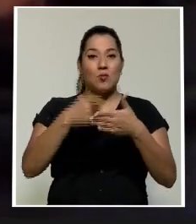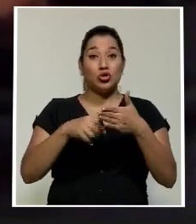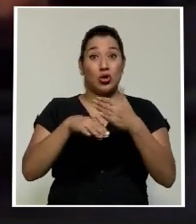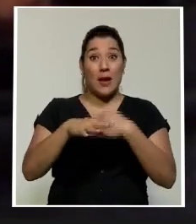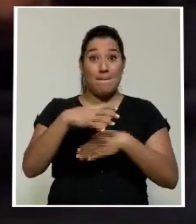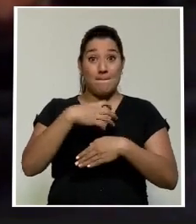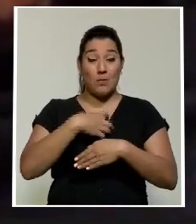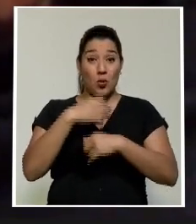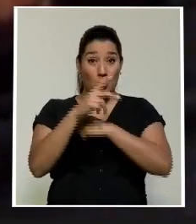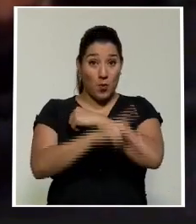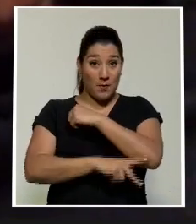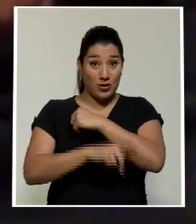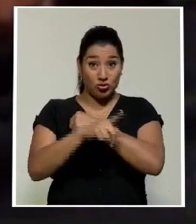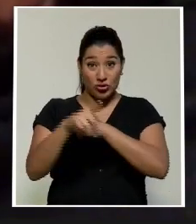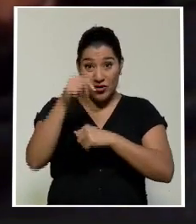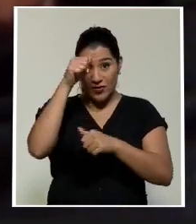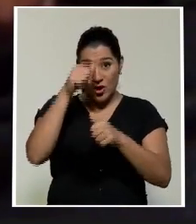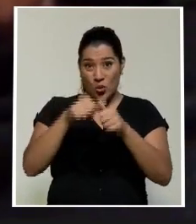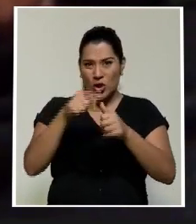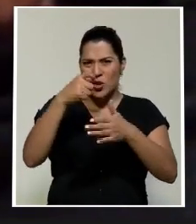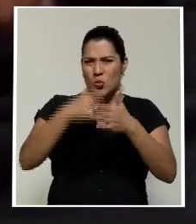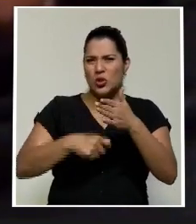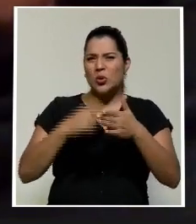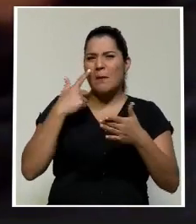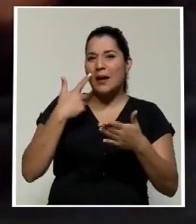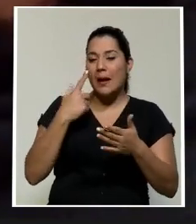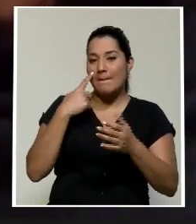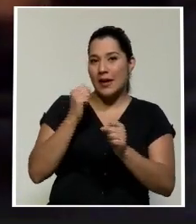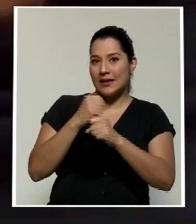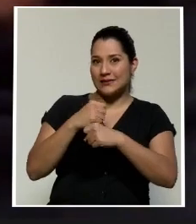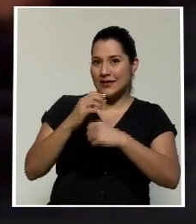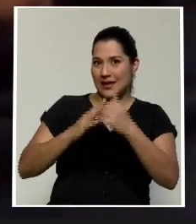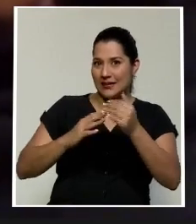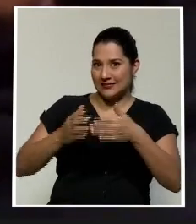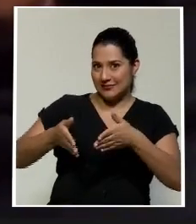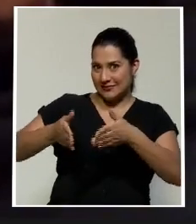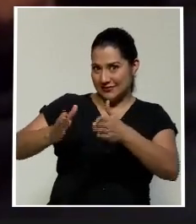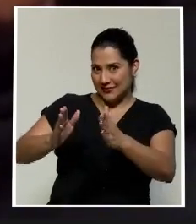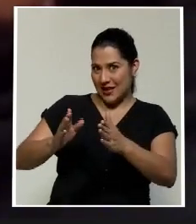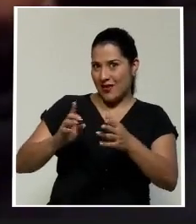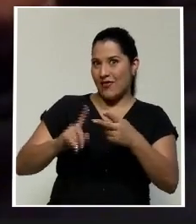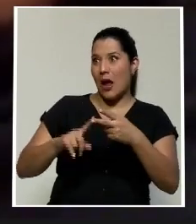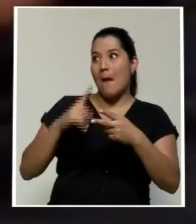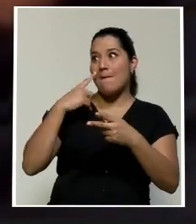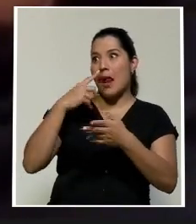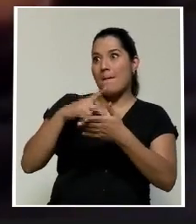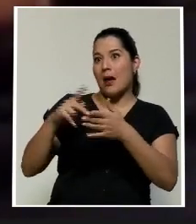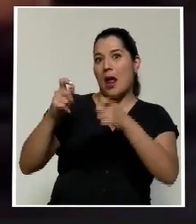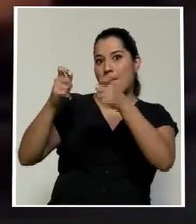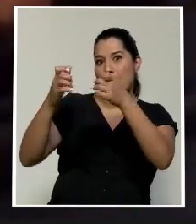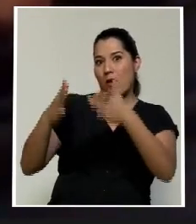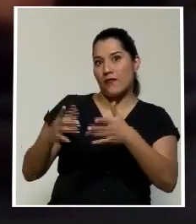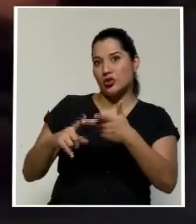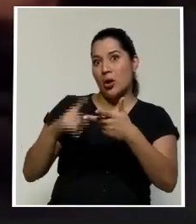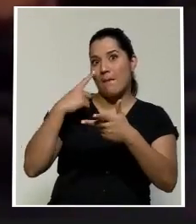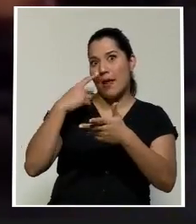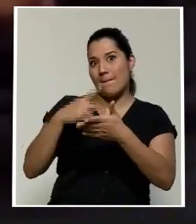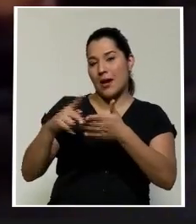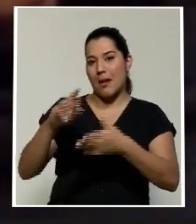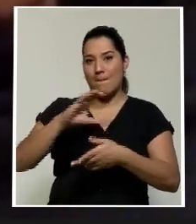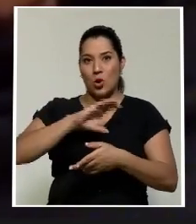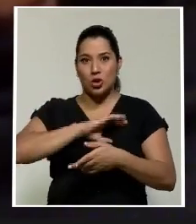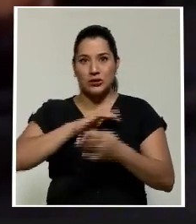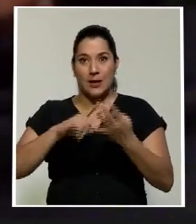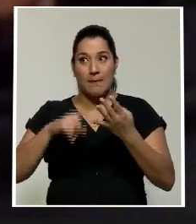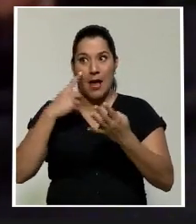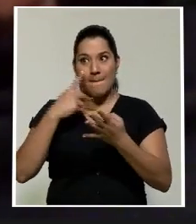recordemos que los impuestos sirven para hacer carreteras, las carreteras que todos usamos, para pagar los maestros, para pagar los policías, para pagar